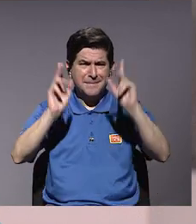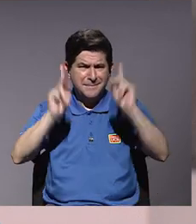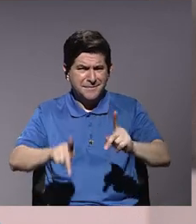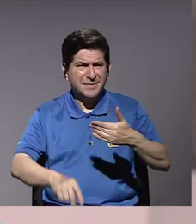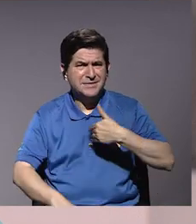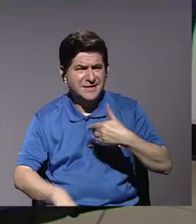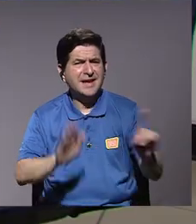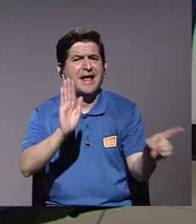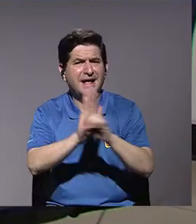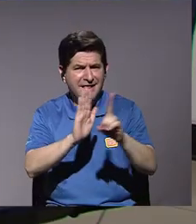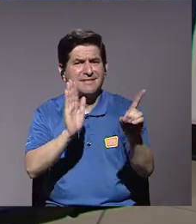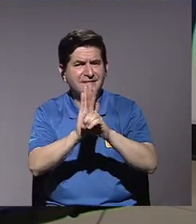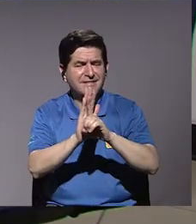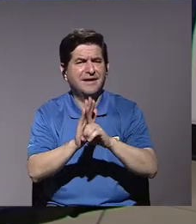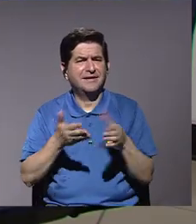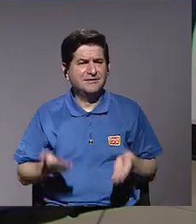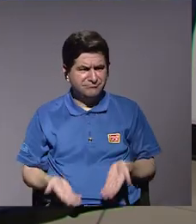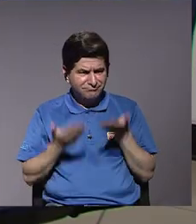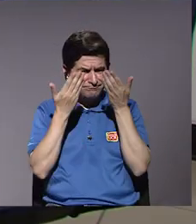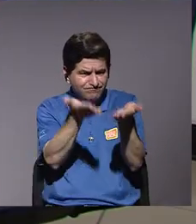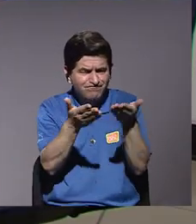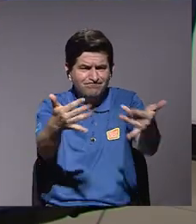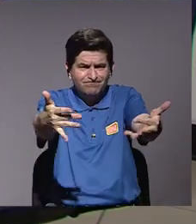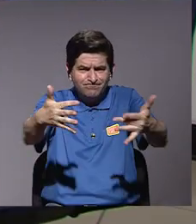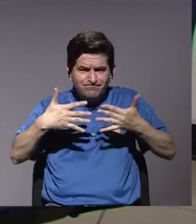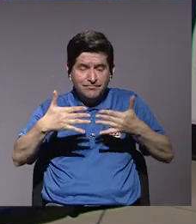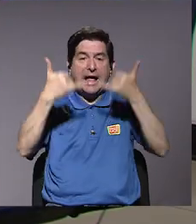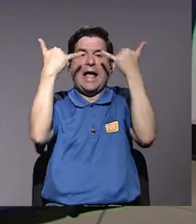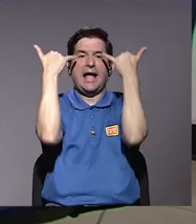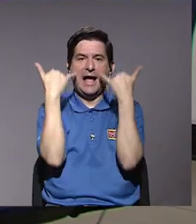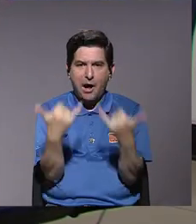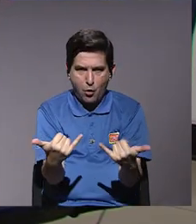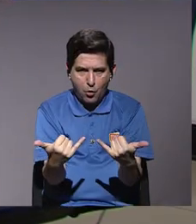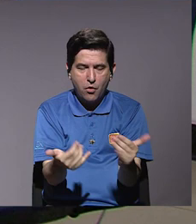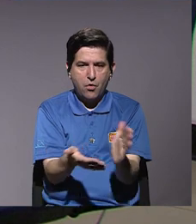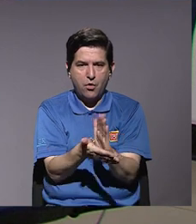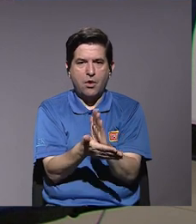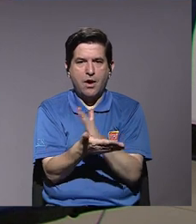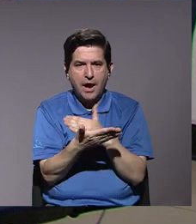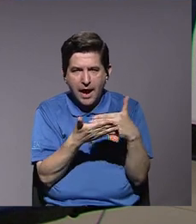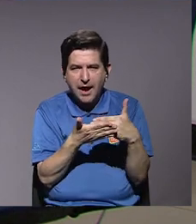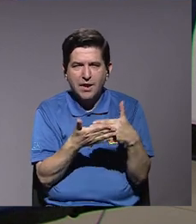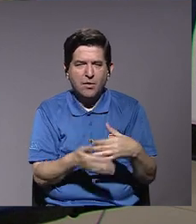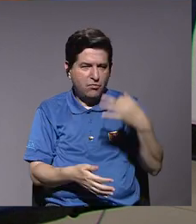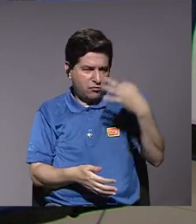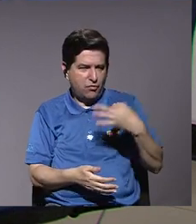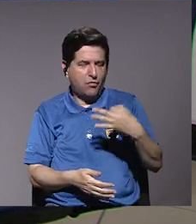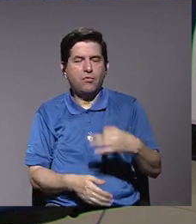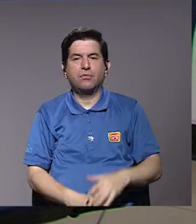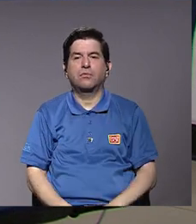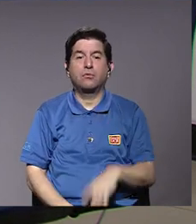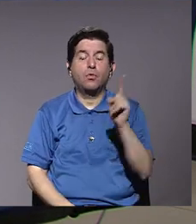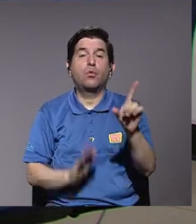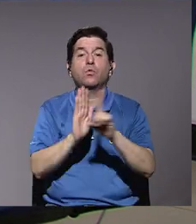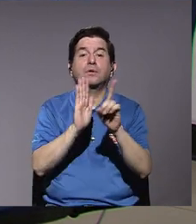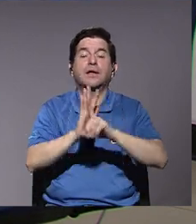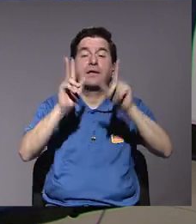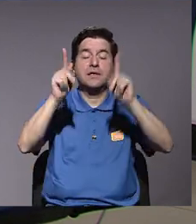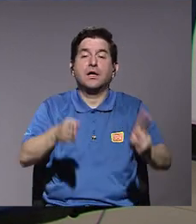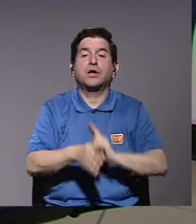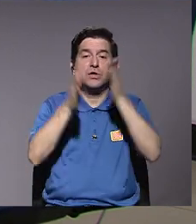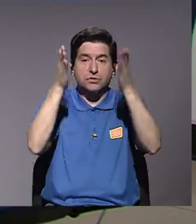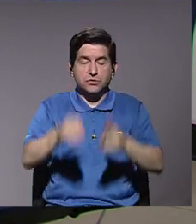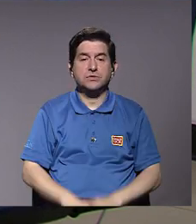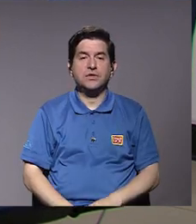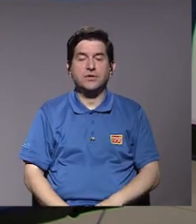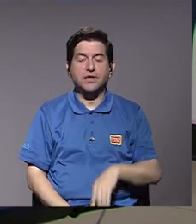¿verdad? Entonces, la persona tiene el derecho de que le entreguen este expediente. Ahora, sí hay que llenar algunas formalidades, porque existe un